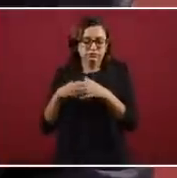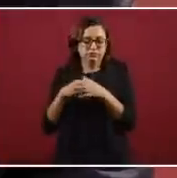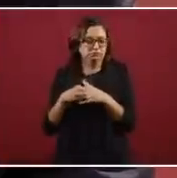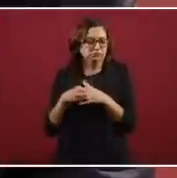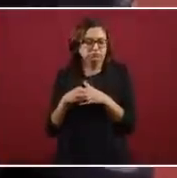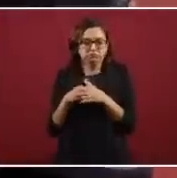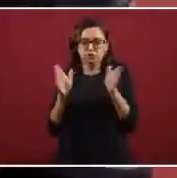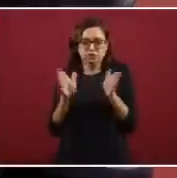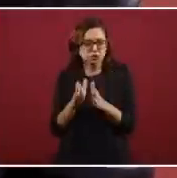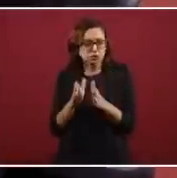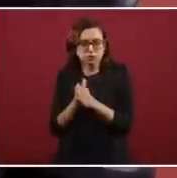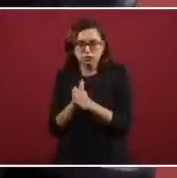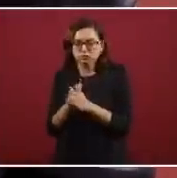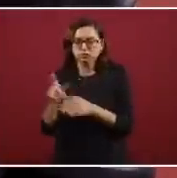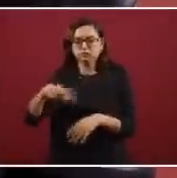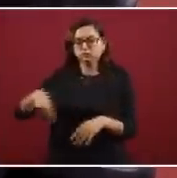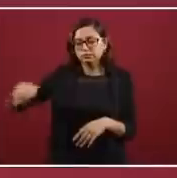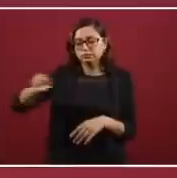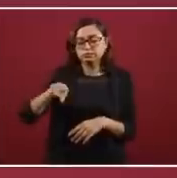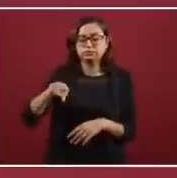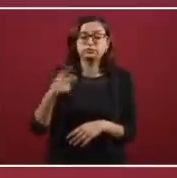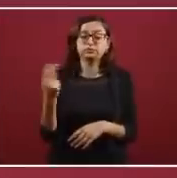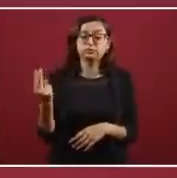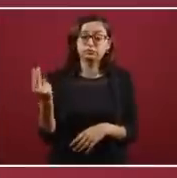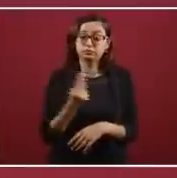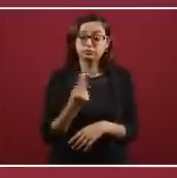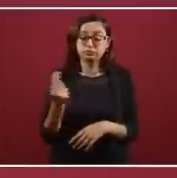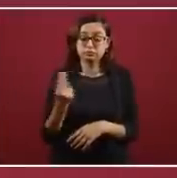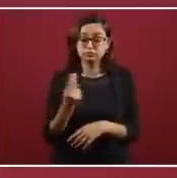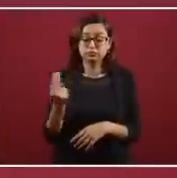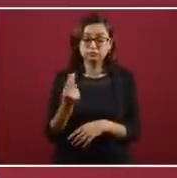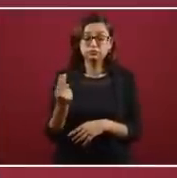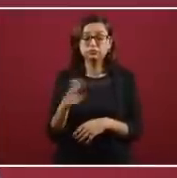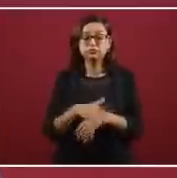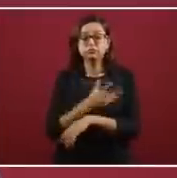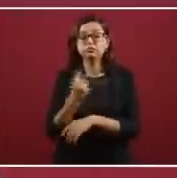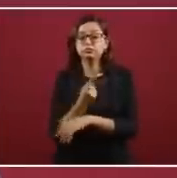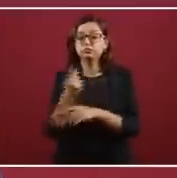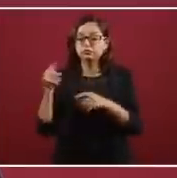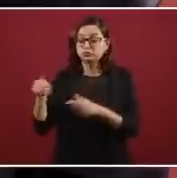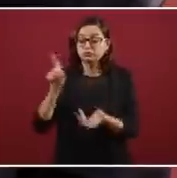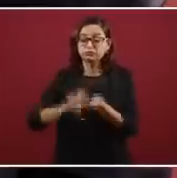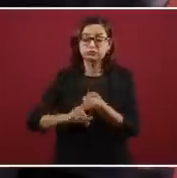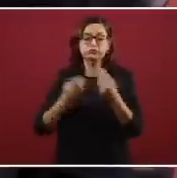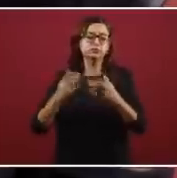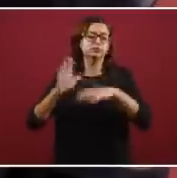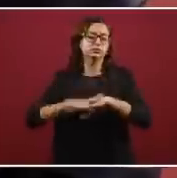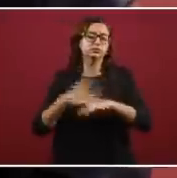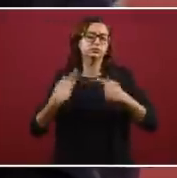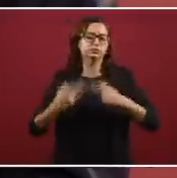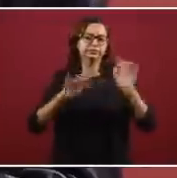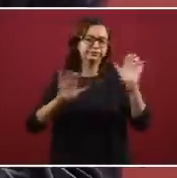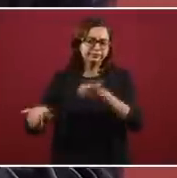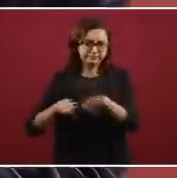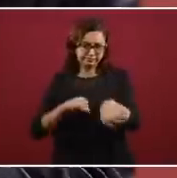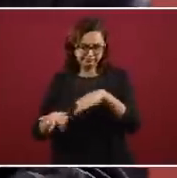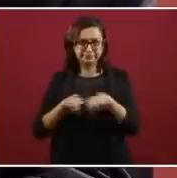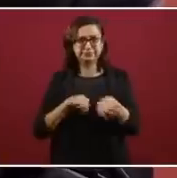medianas, son las que más empleos generan. Entonces, la economía